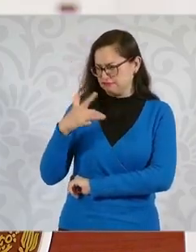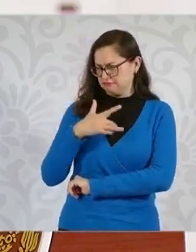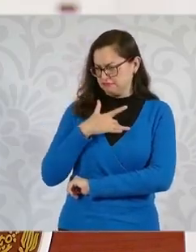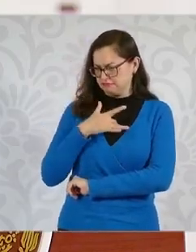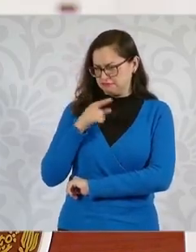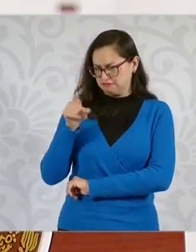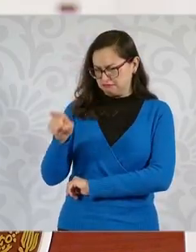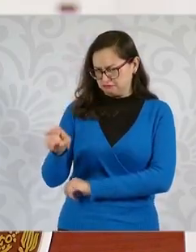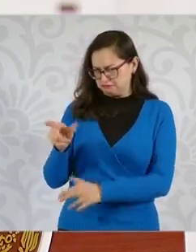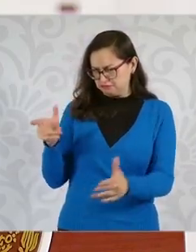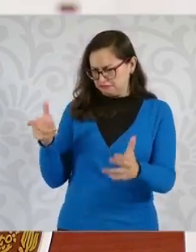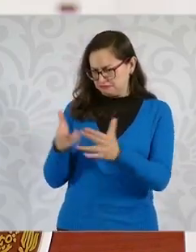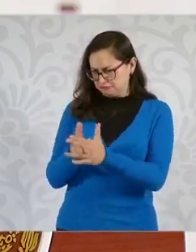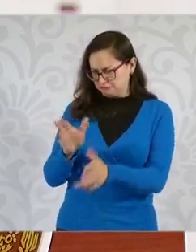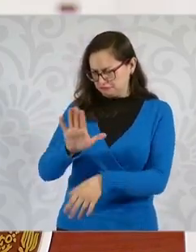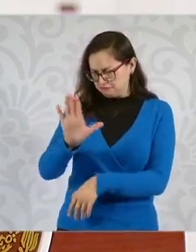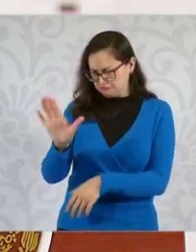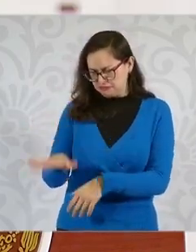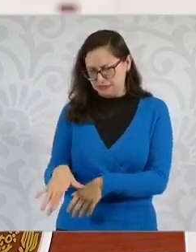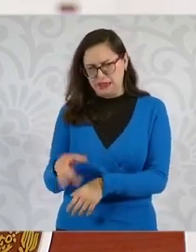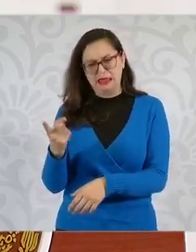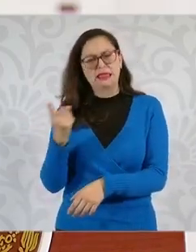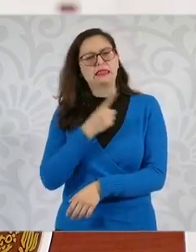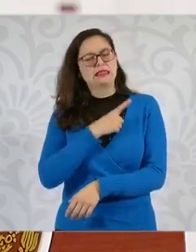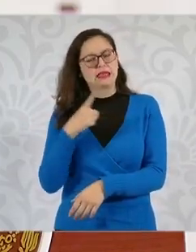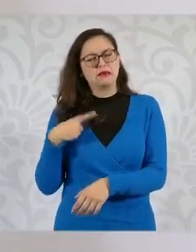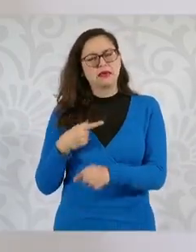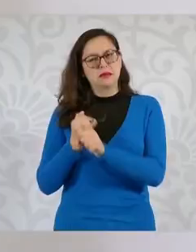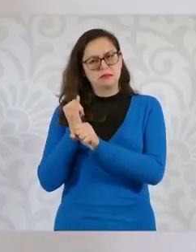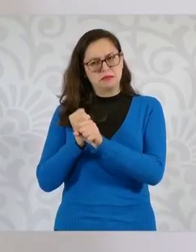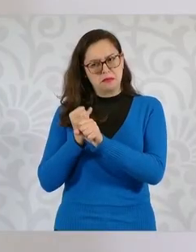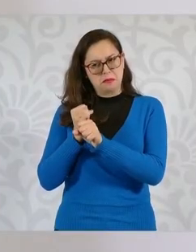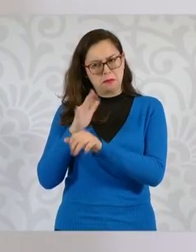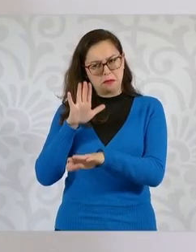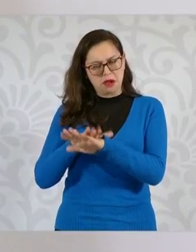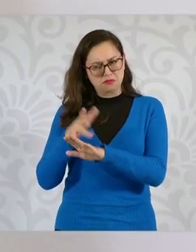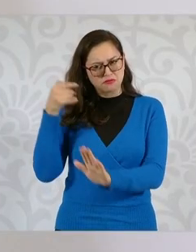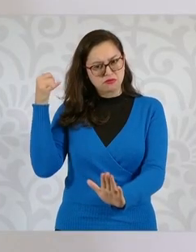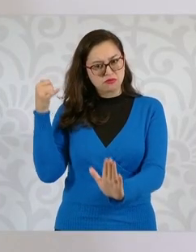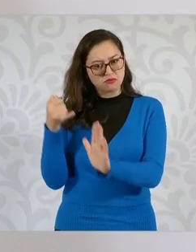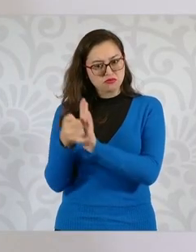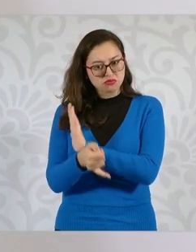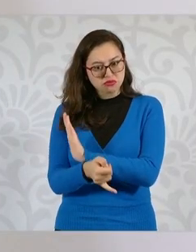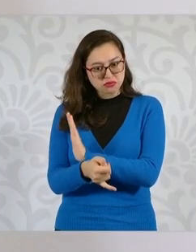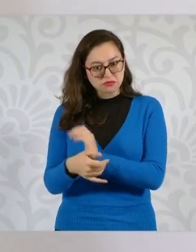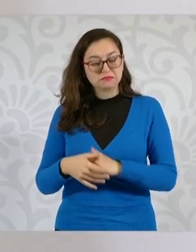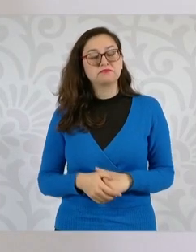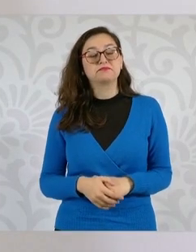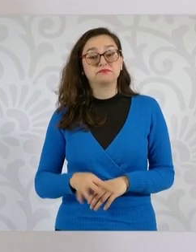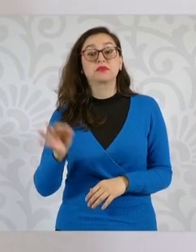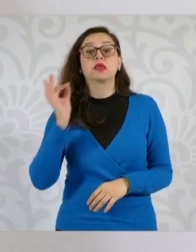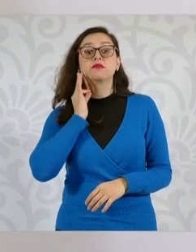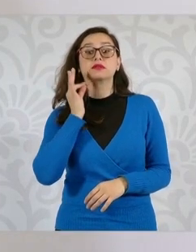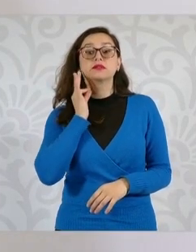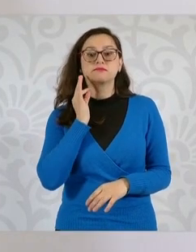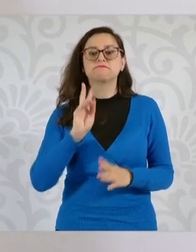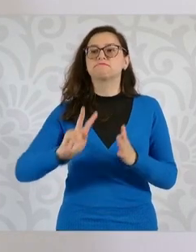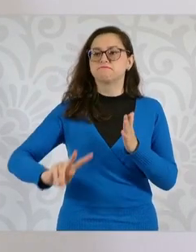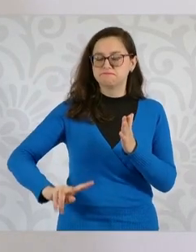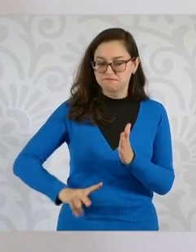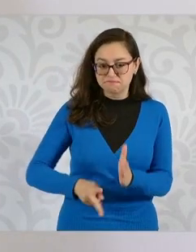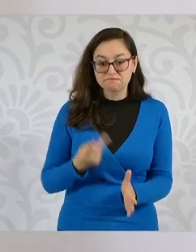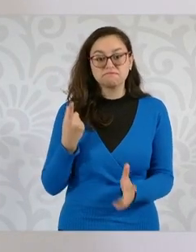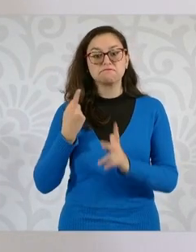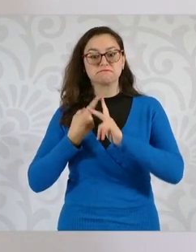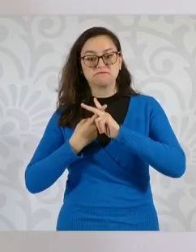hecho. Y la Fiscalía General de la República inició la investigación